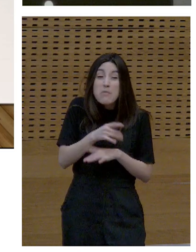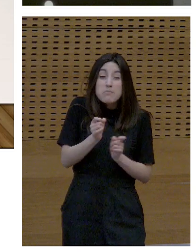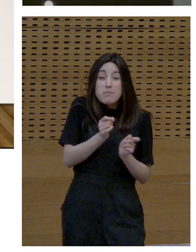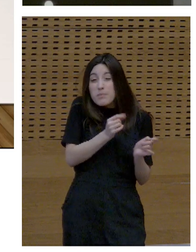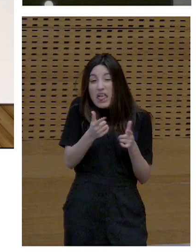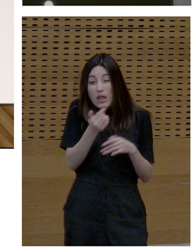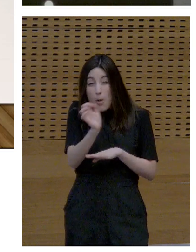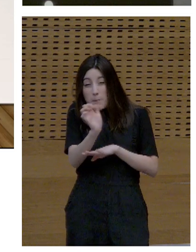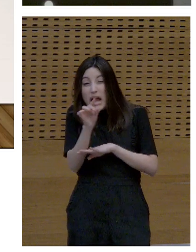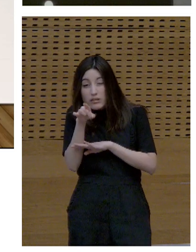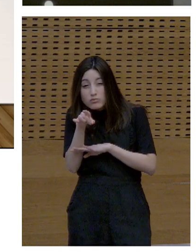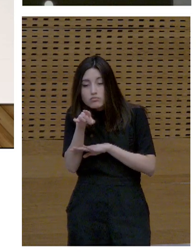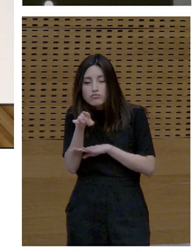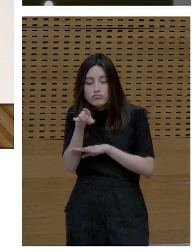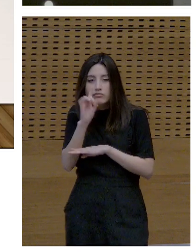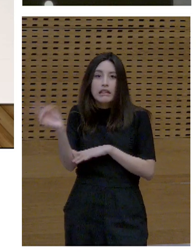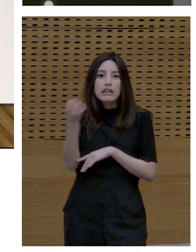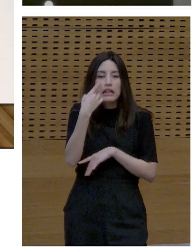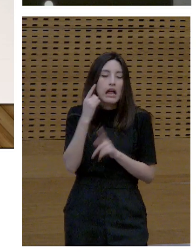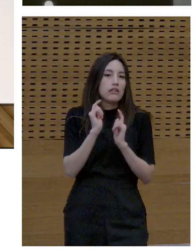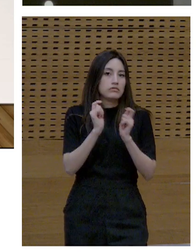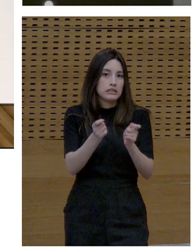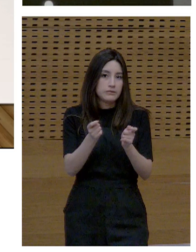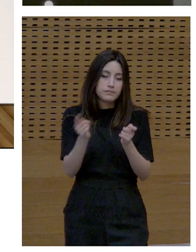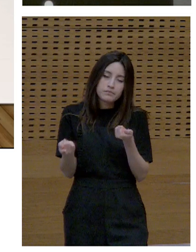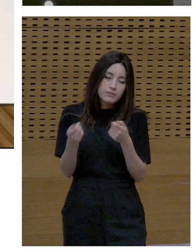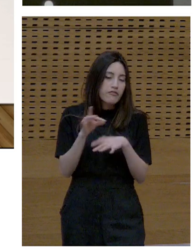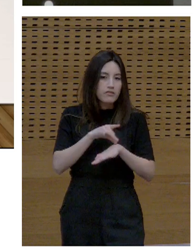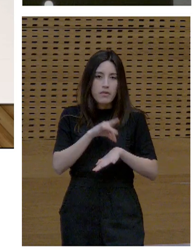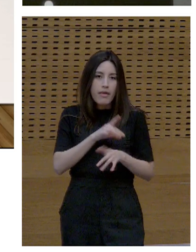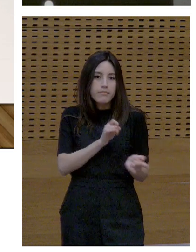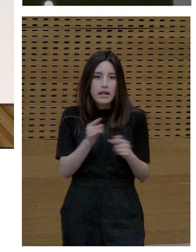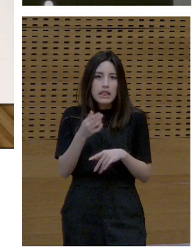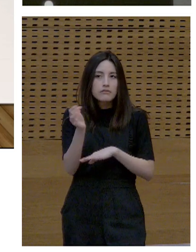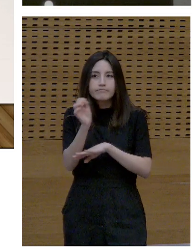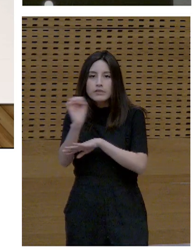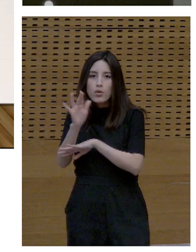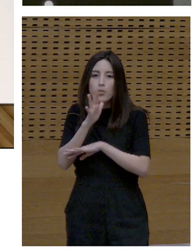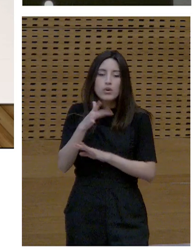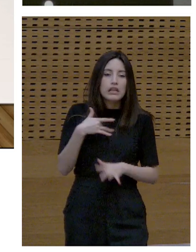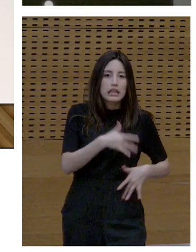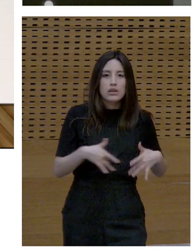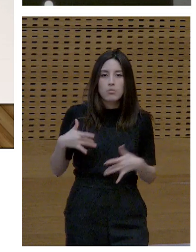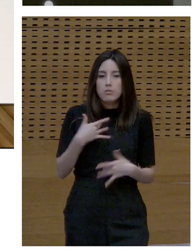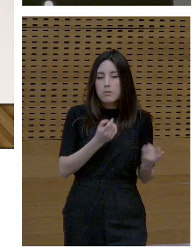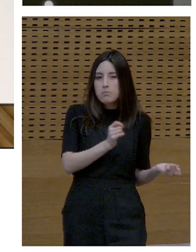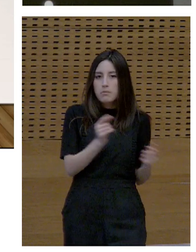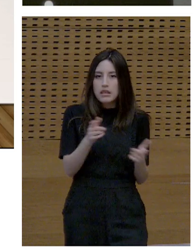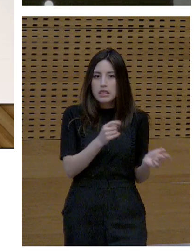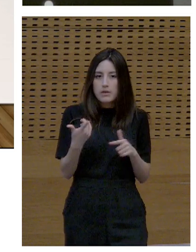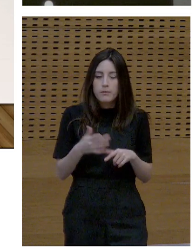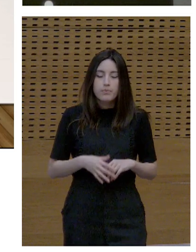era un parkinsonismo, era otra enfermedad, pero parecida, con algunos síntomas parecidos. Una